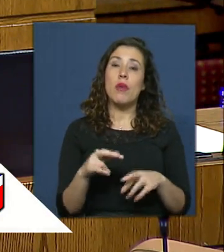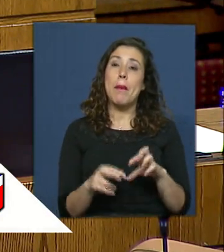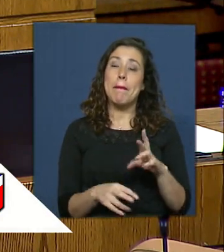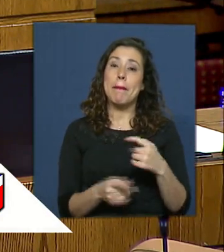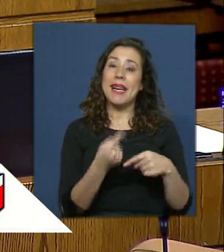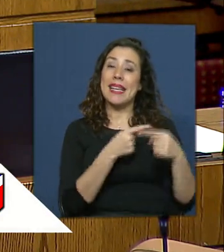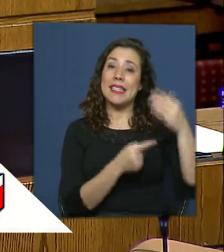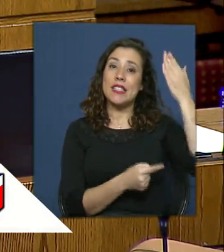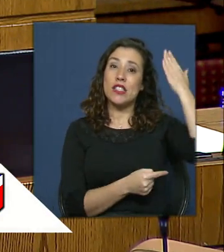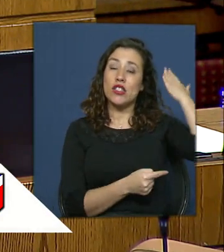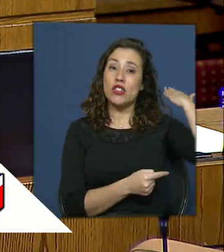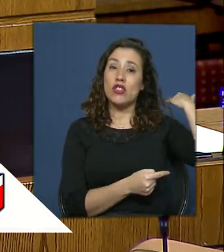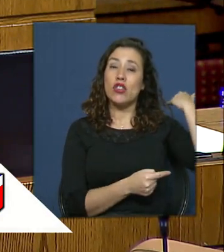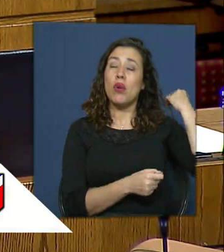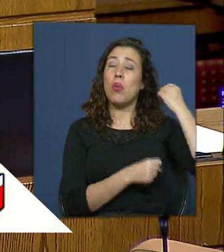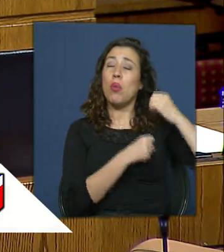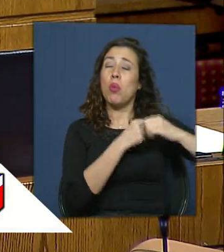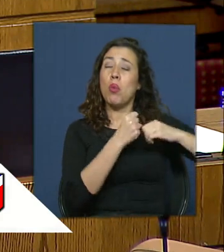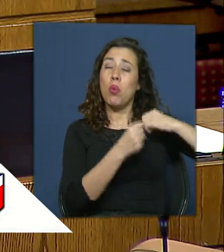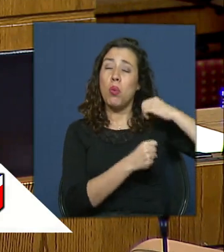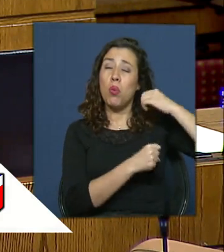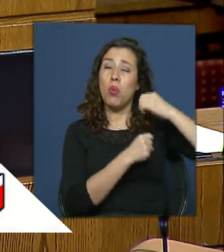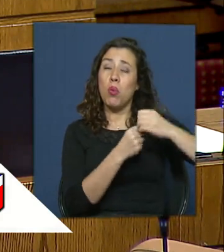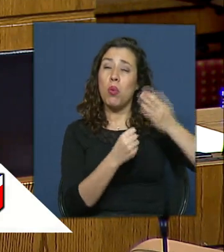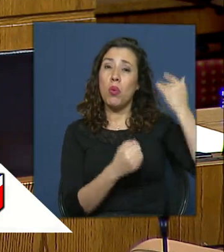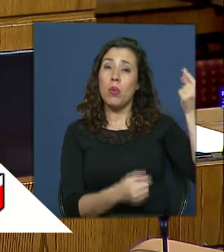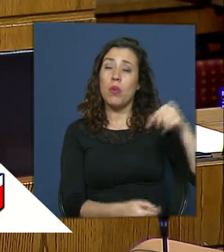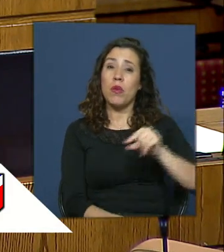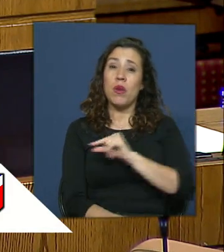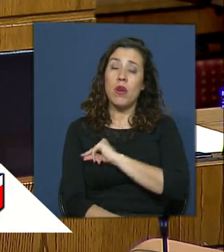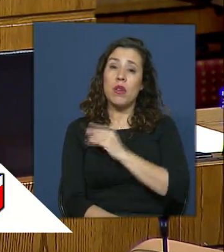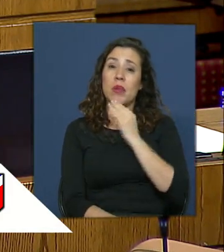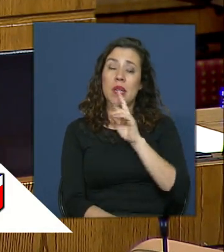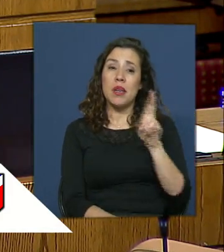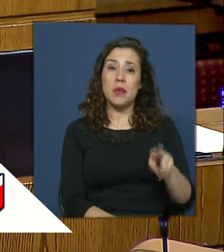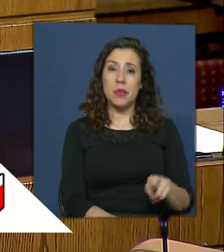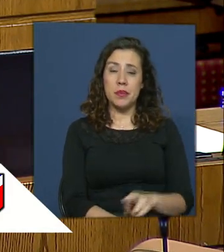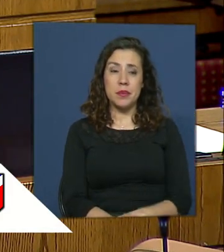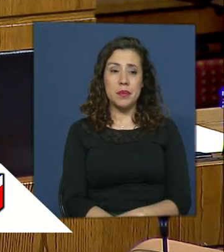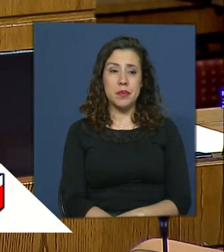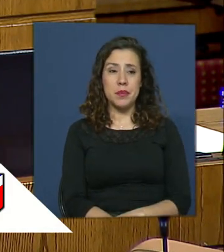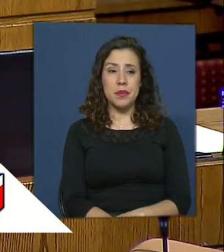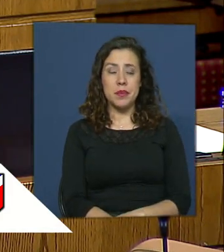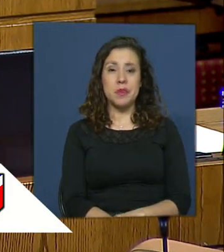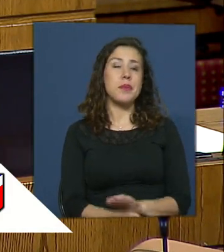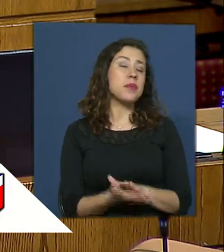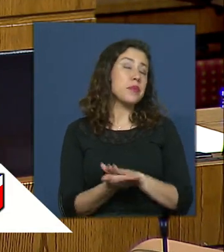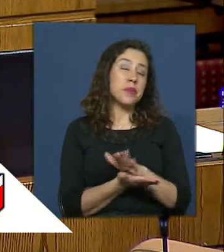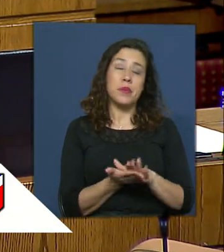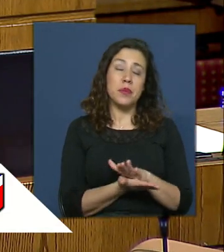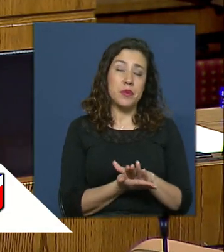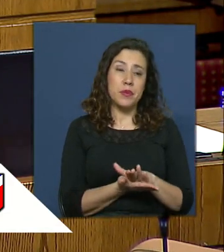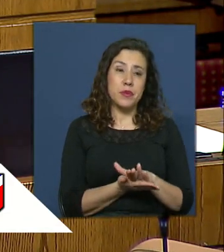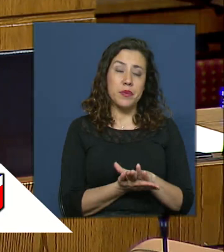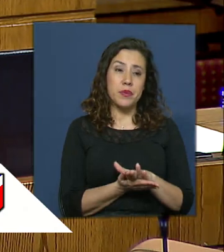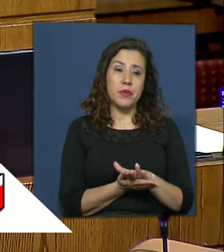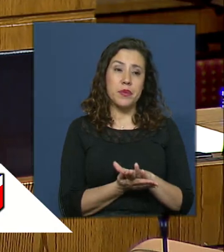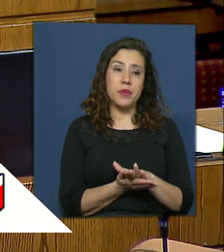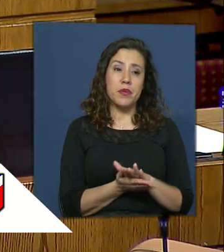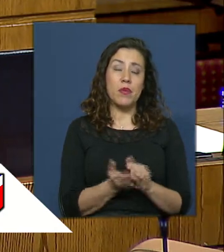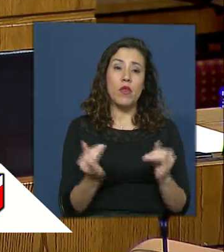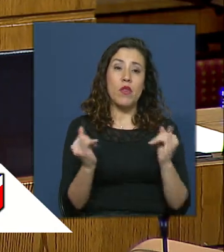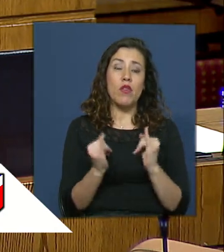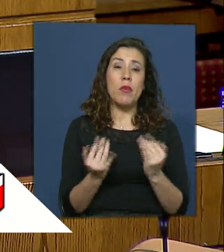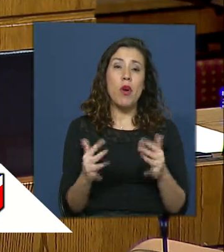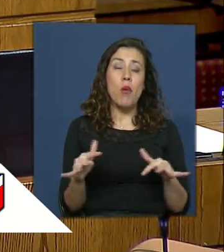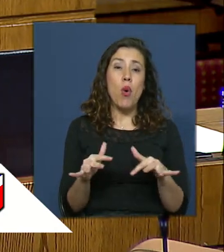prehistoria a lo largo de los siglos de la época colonial y republicana. Ejemplo de lo anterior son las formas de